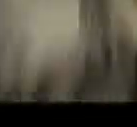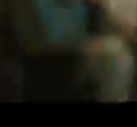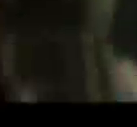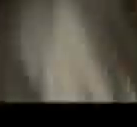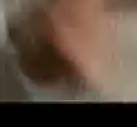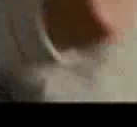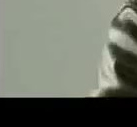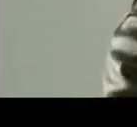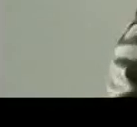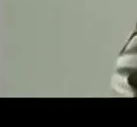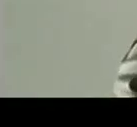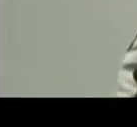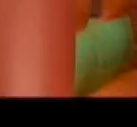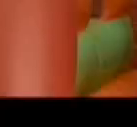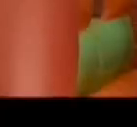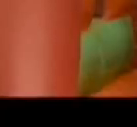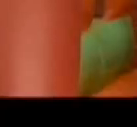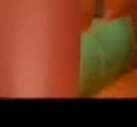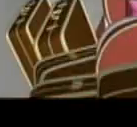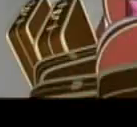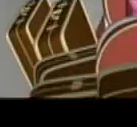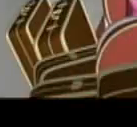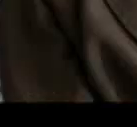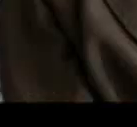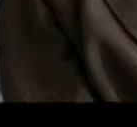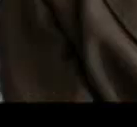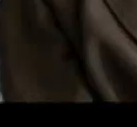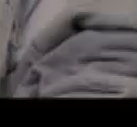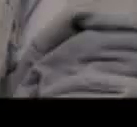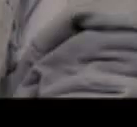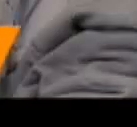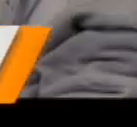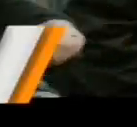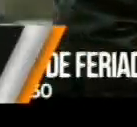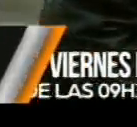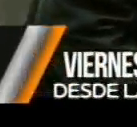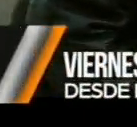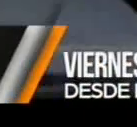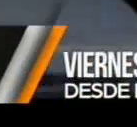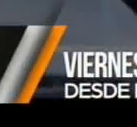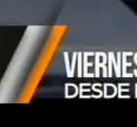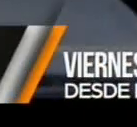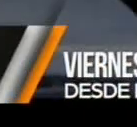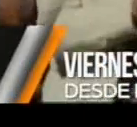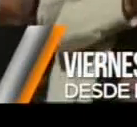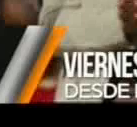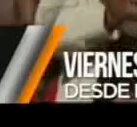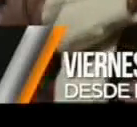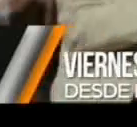Al fin viernes. Empieza tu feriado con lo más entretenido de Ecuador TV.